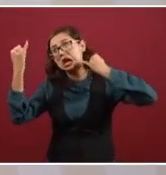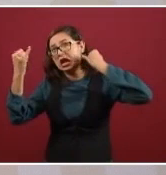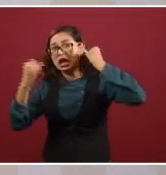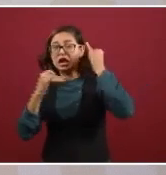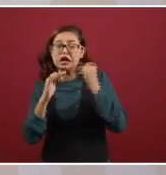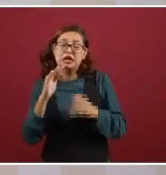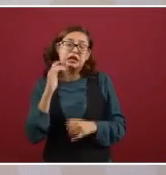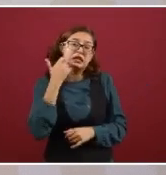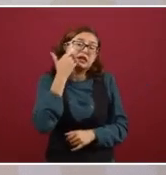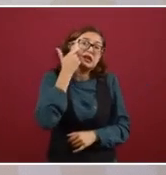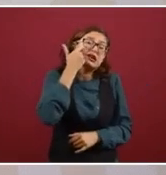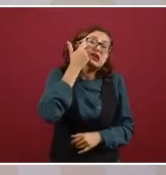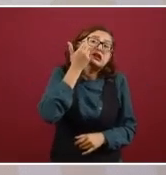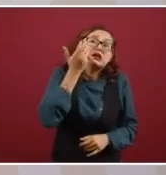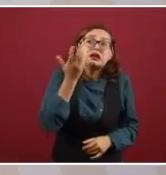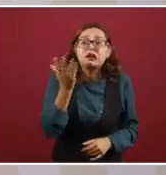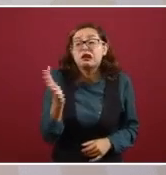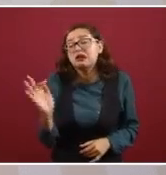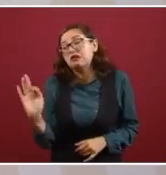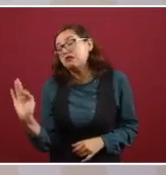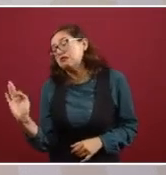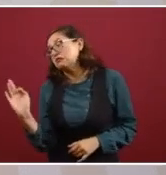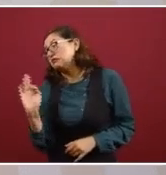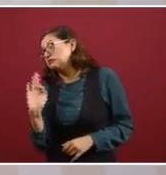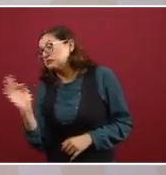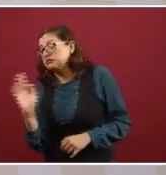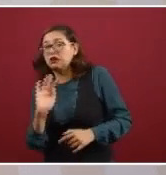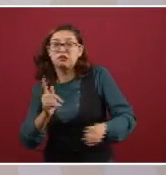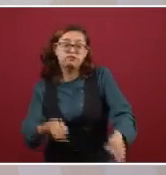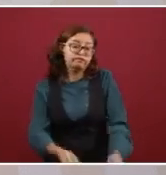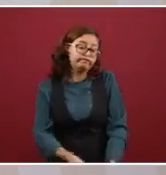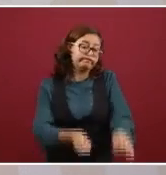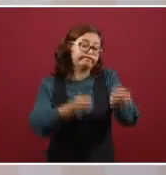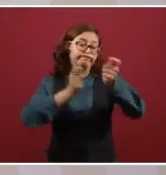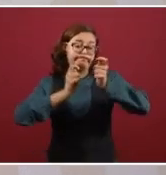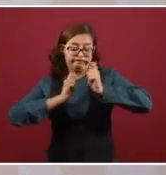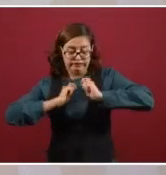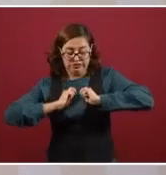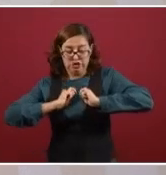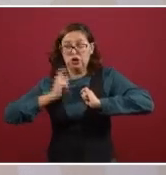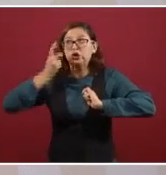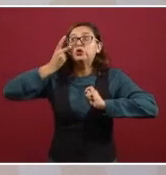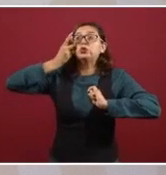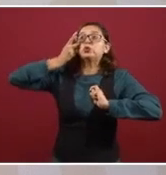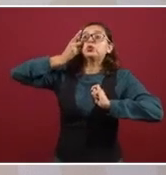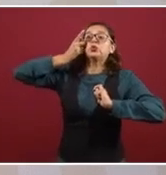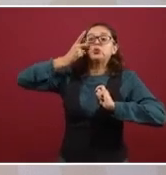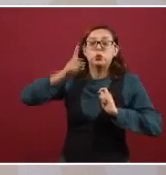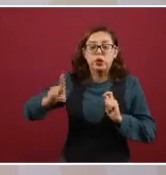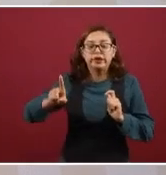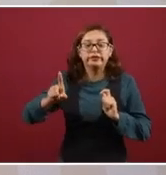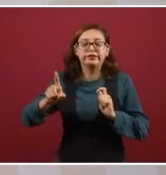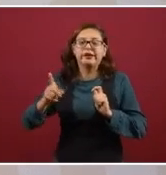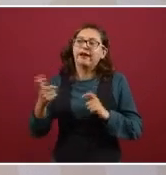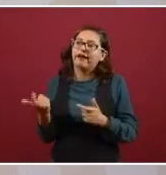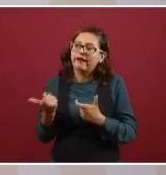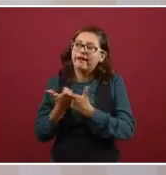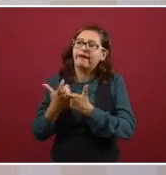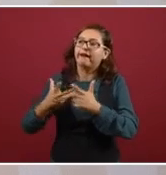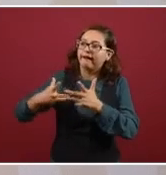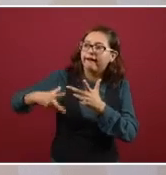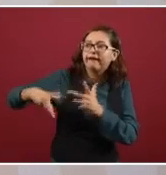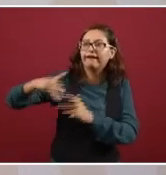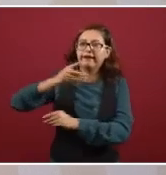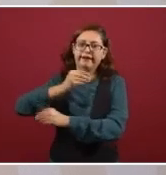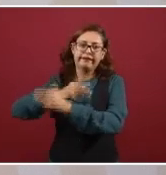títulos y negociar en el mercado financiero.